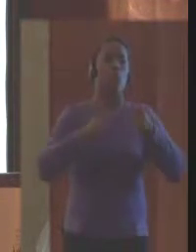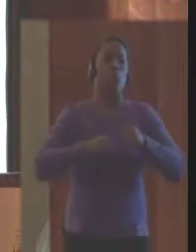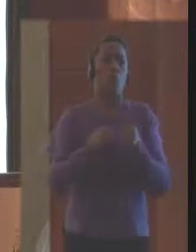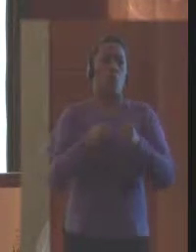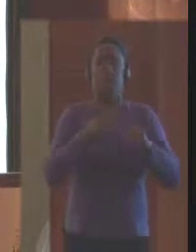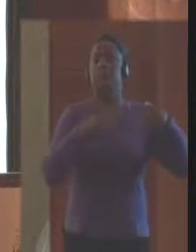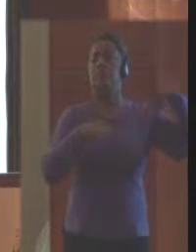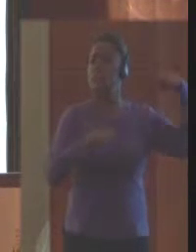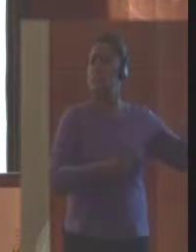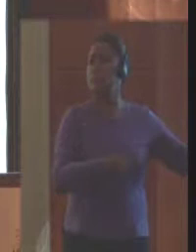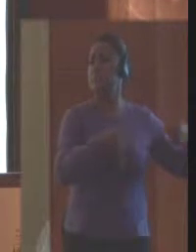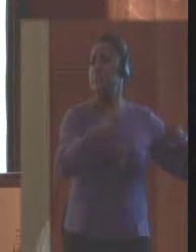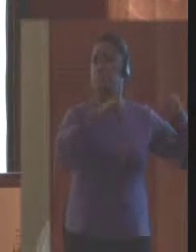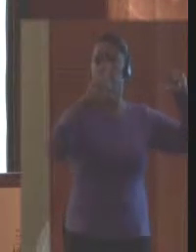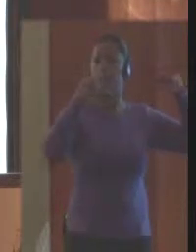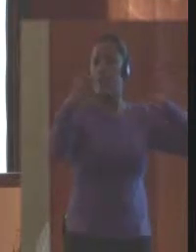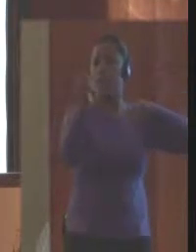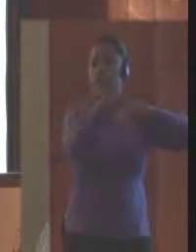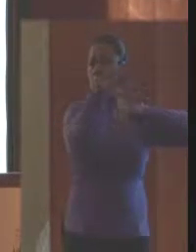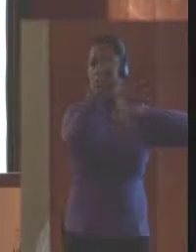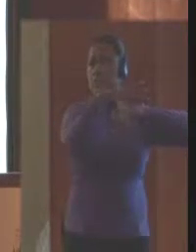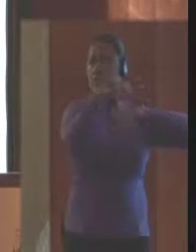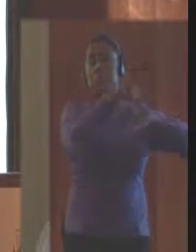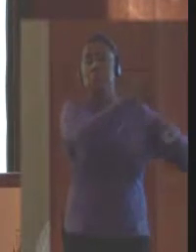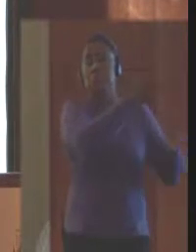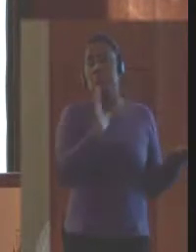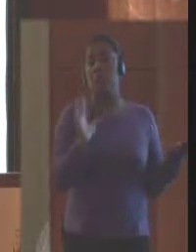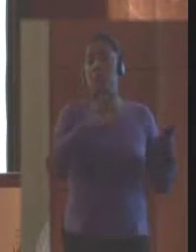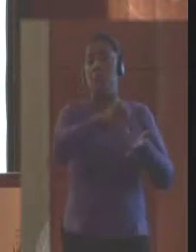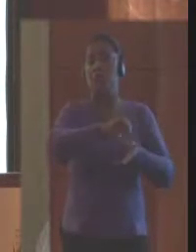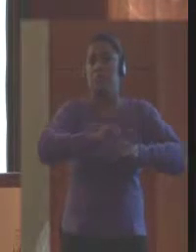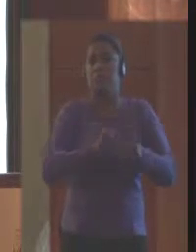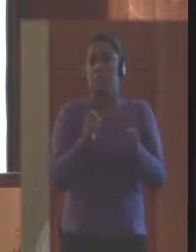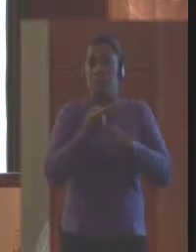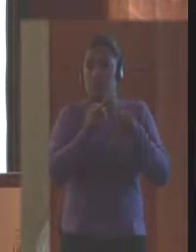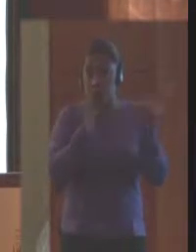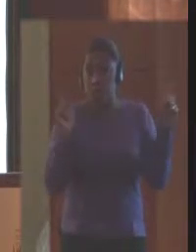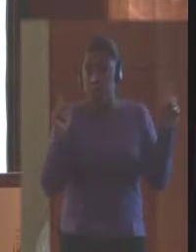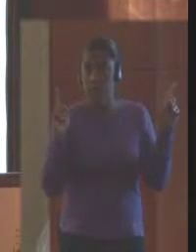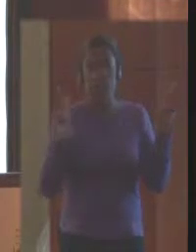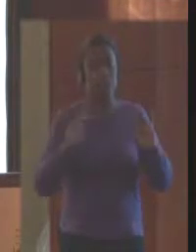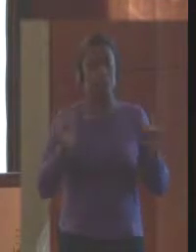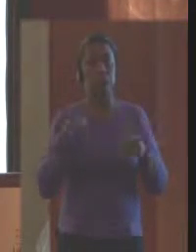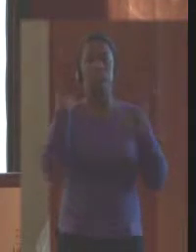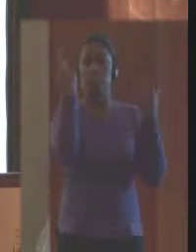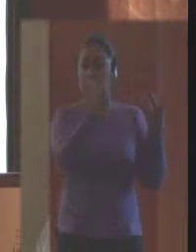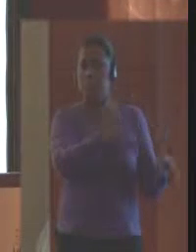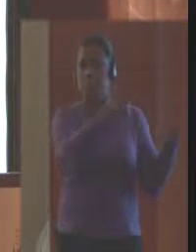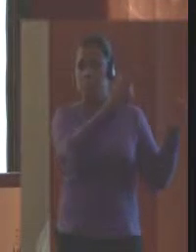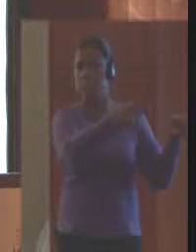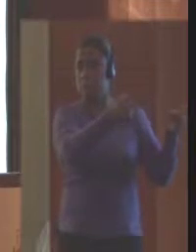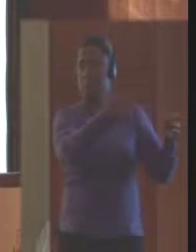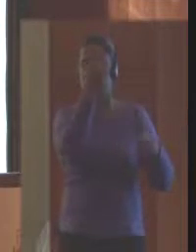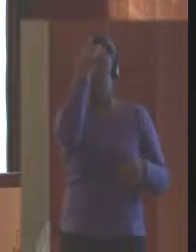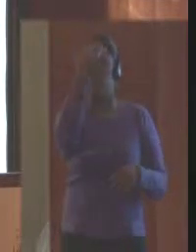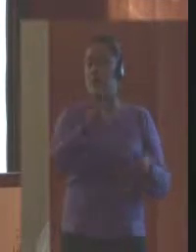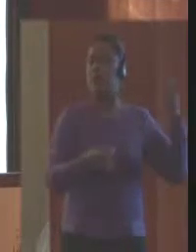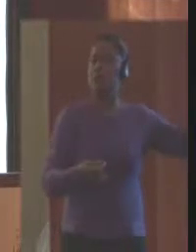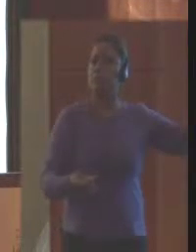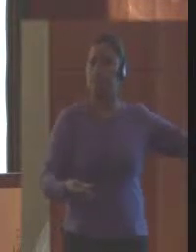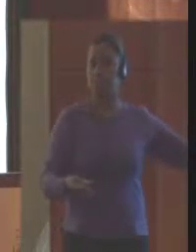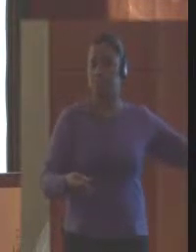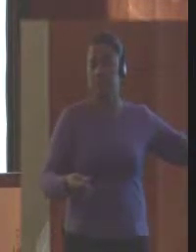cual. Esas imágenes podrían ser fácilmente de Bogotá y nadie podría decir que no es así. Pero hoy tenemos esto que vemos acá.